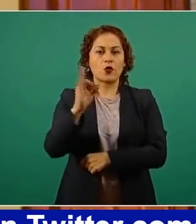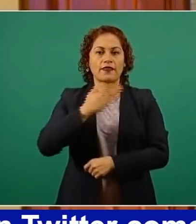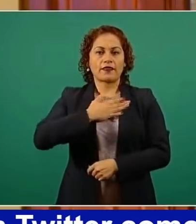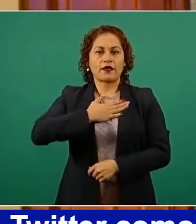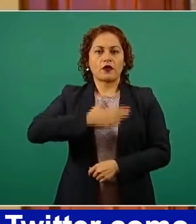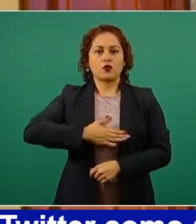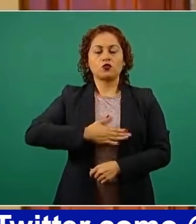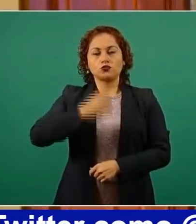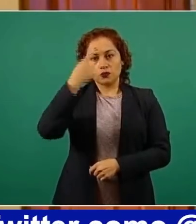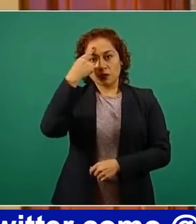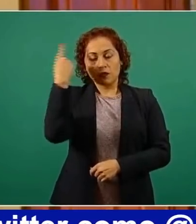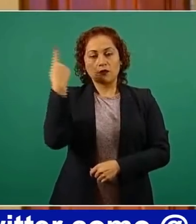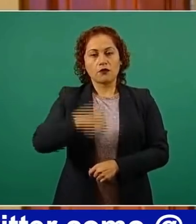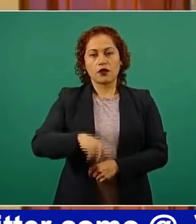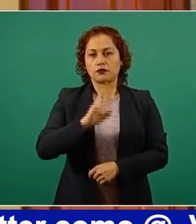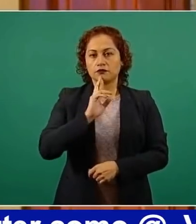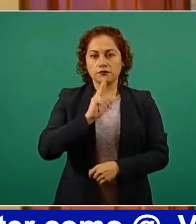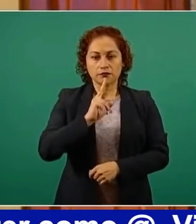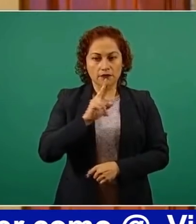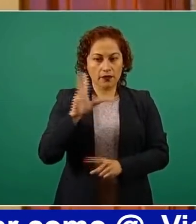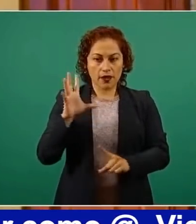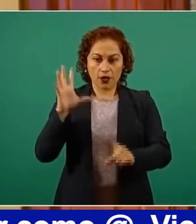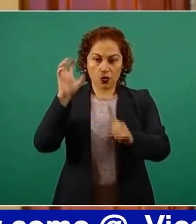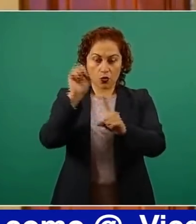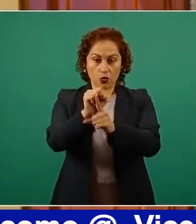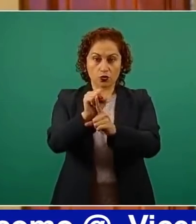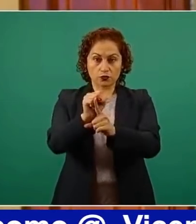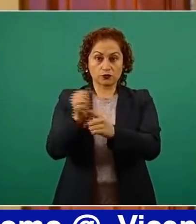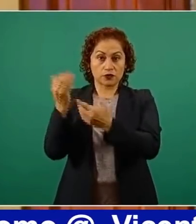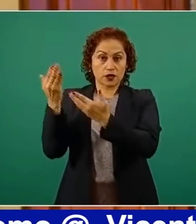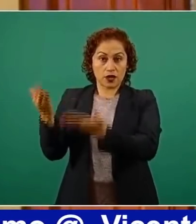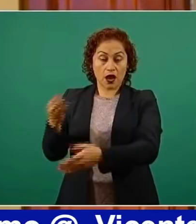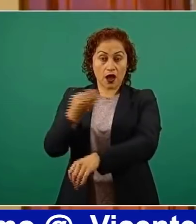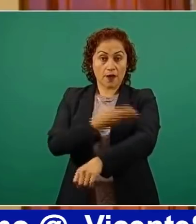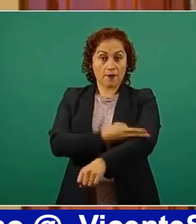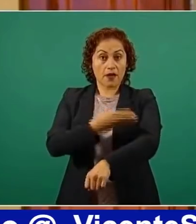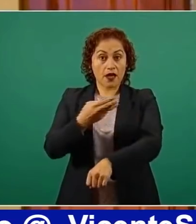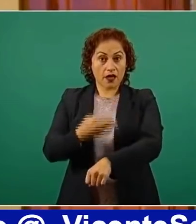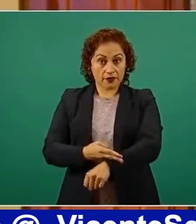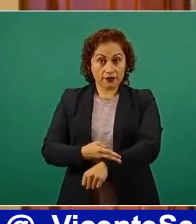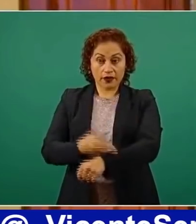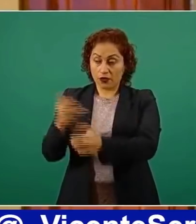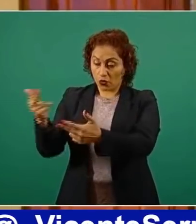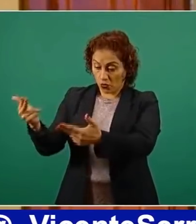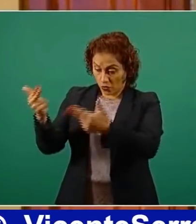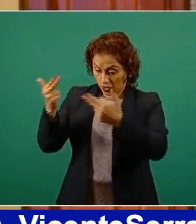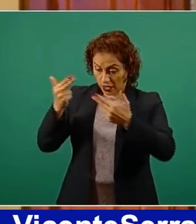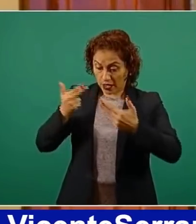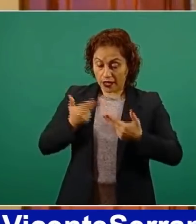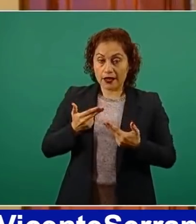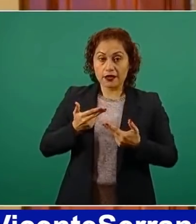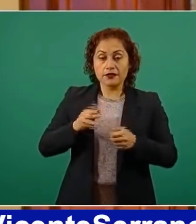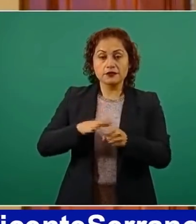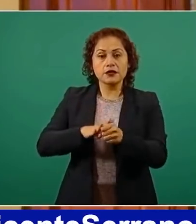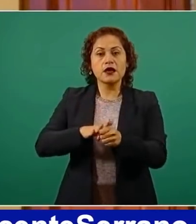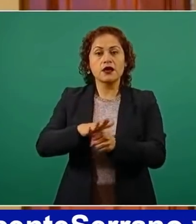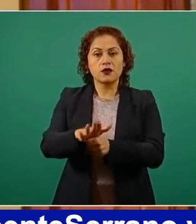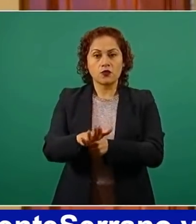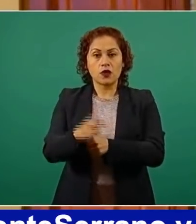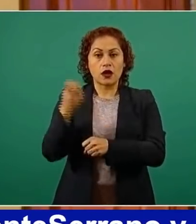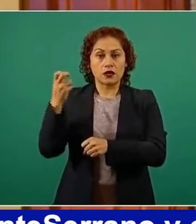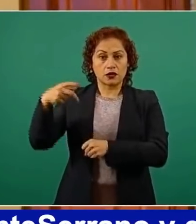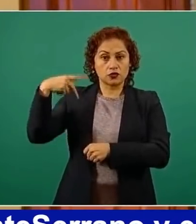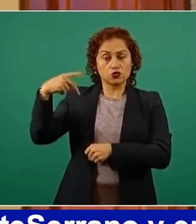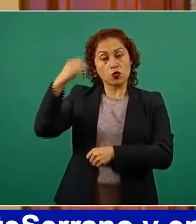prosperidad. Madero no solo nos legó el esbozo de este